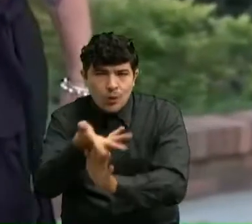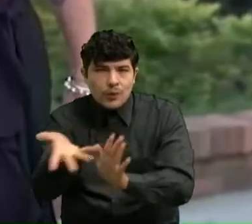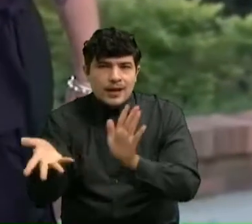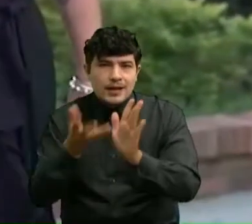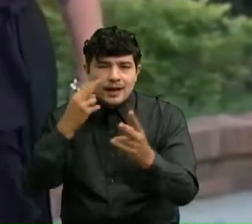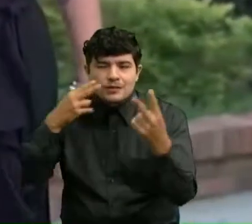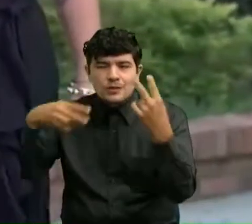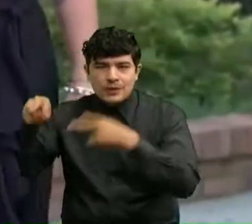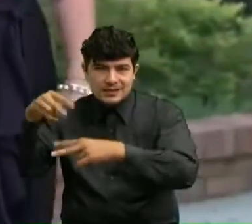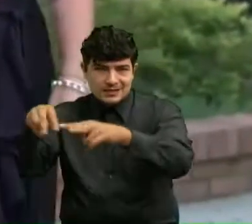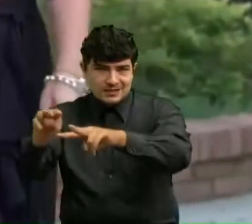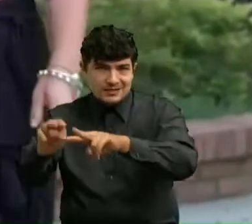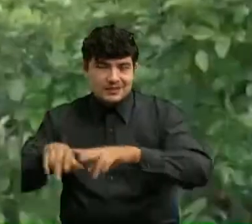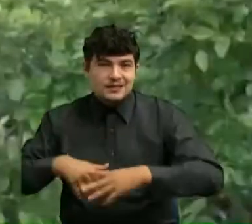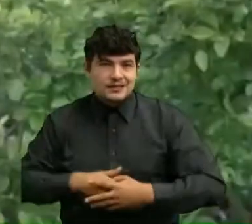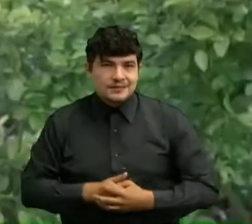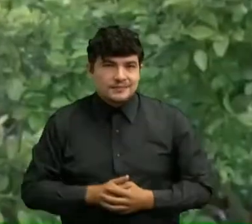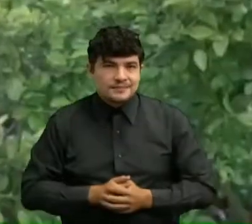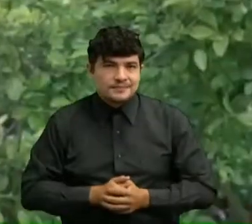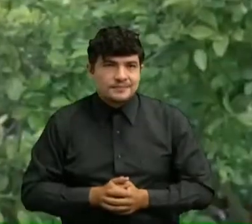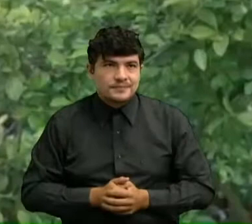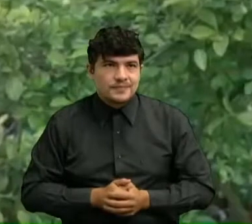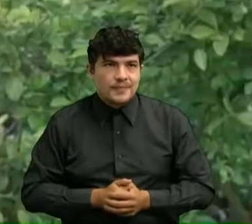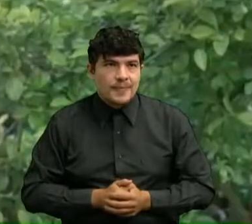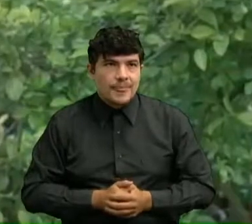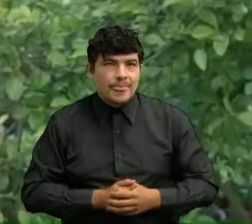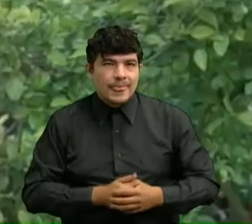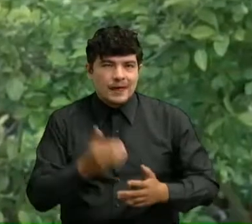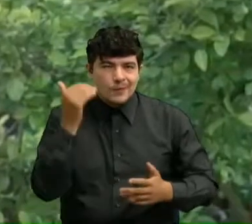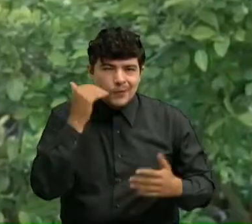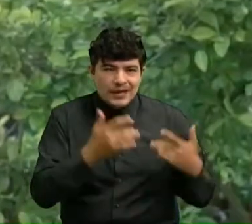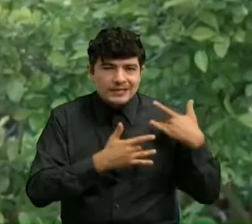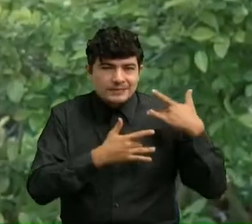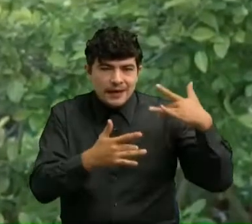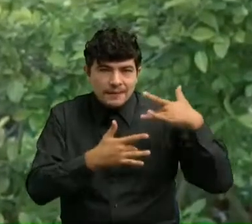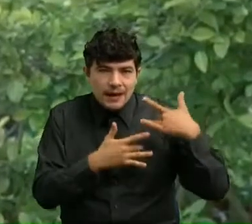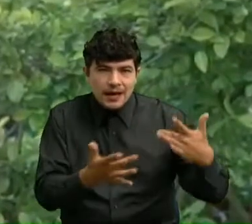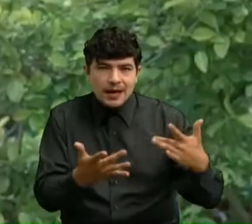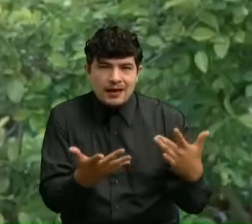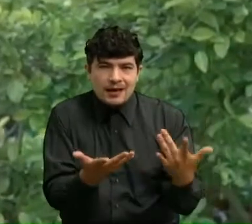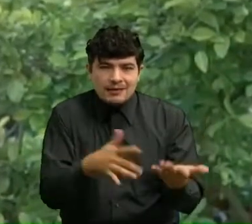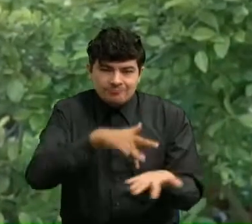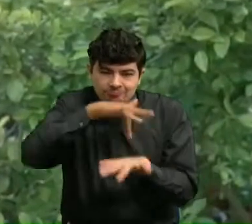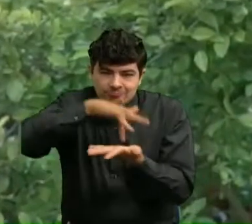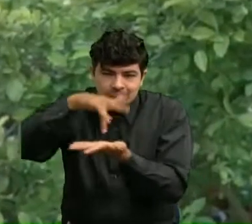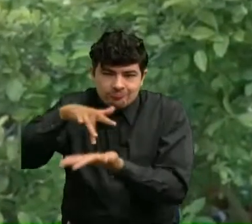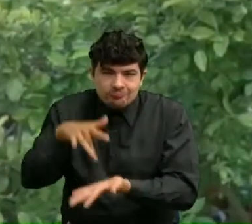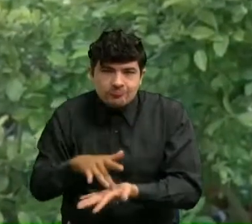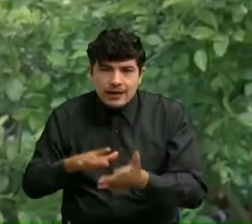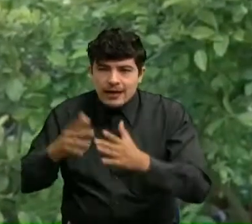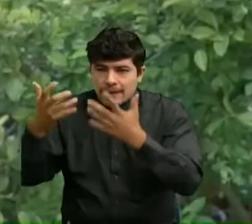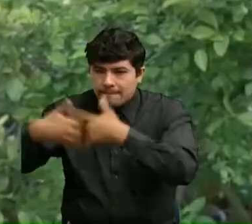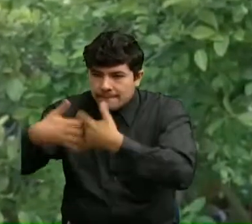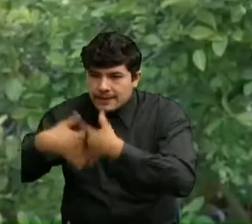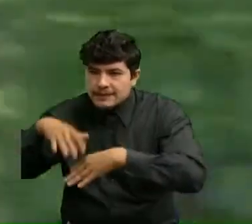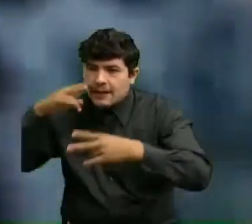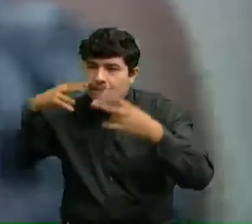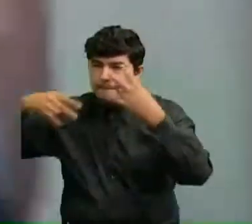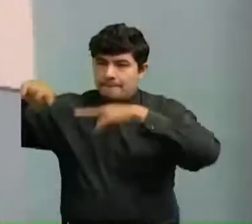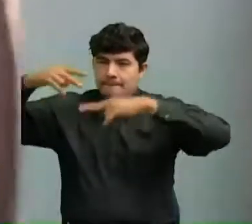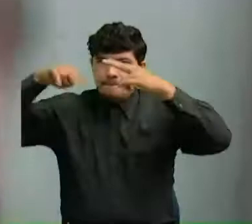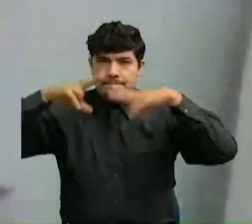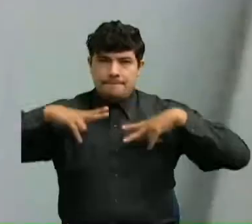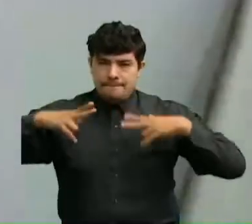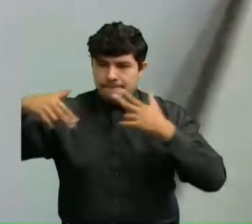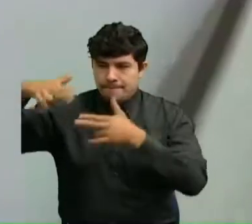Departamento. Este ejercicio de colaboración, de participación entre los actores de turismo, entre las